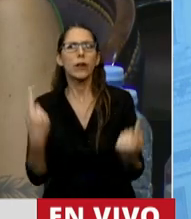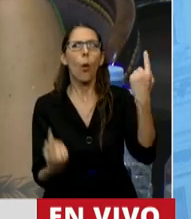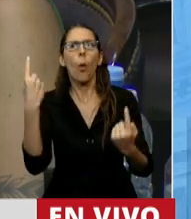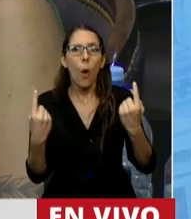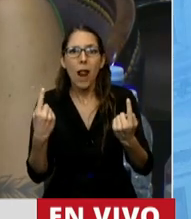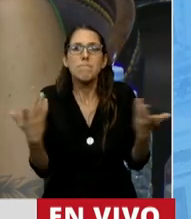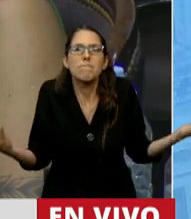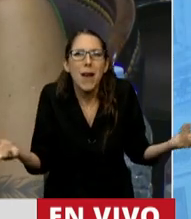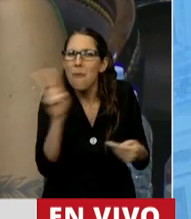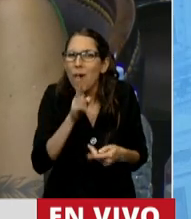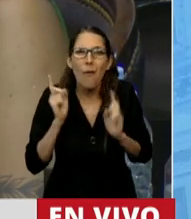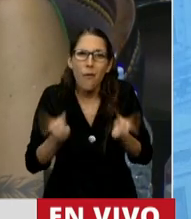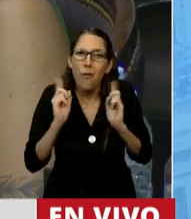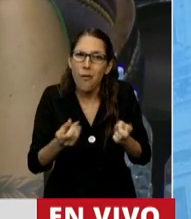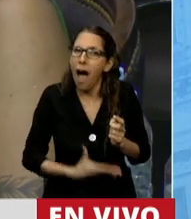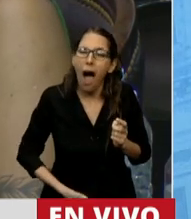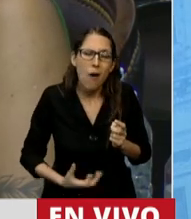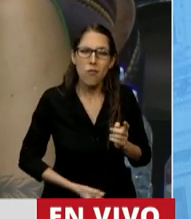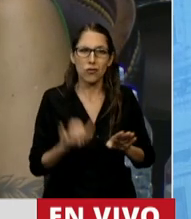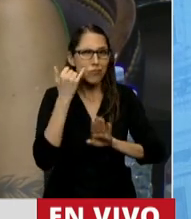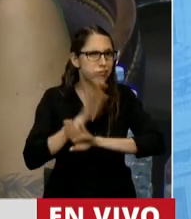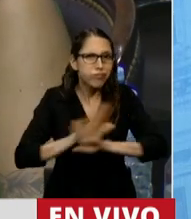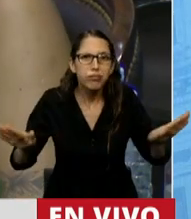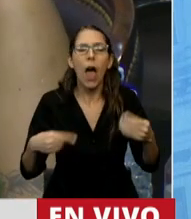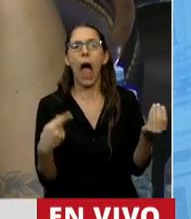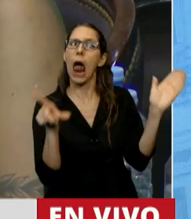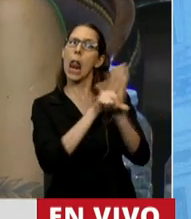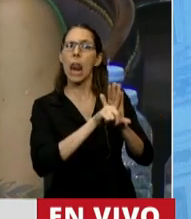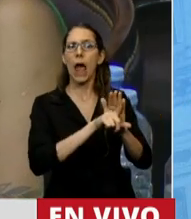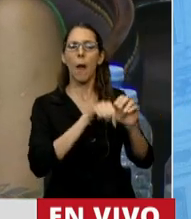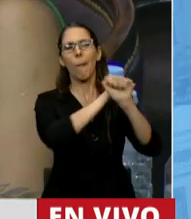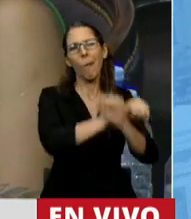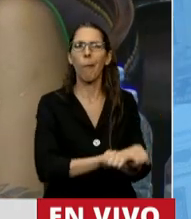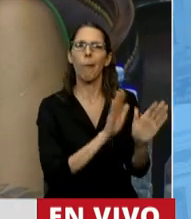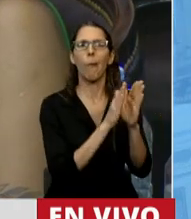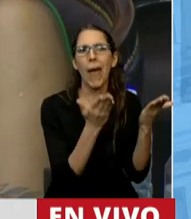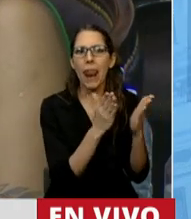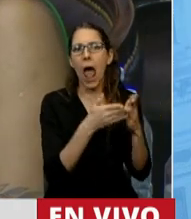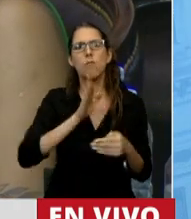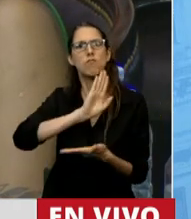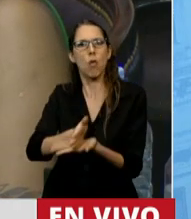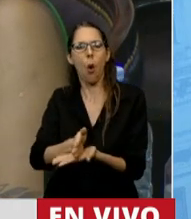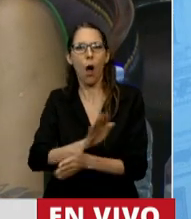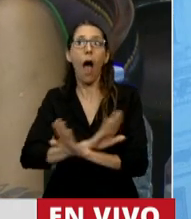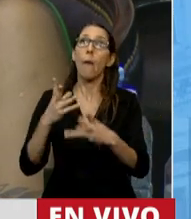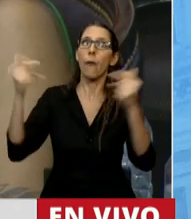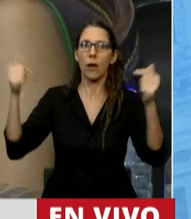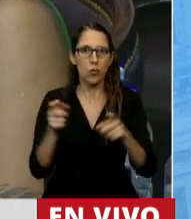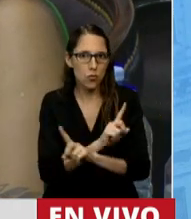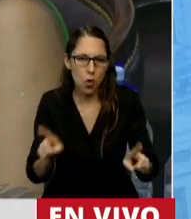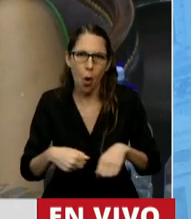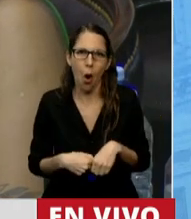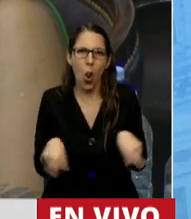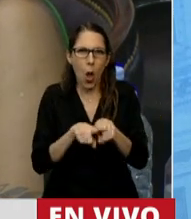mujeres abortamos. Y no lo prohibió el Código Penal con su criminalización espantosa ni la crueldad con que los jueces